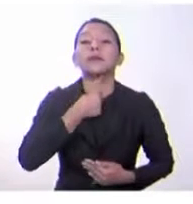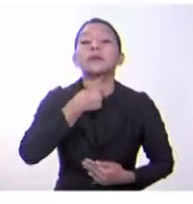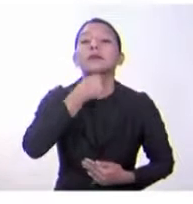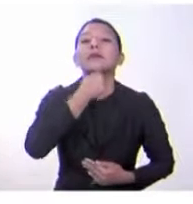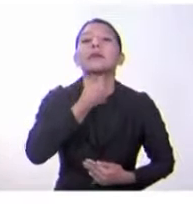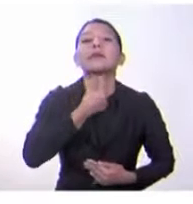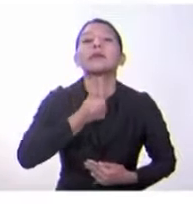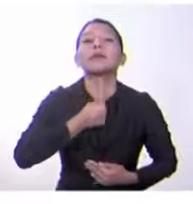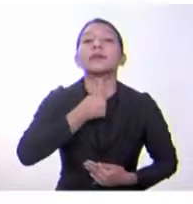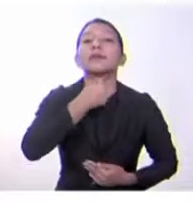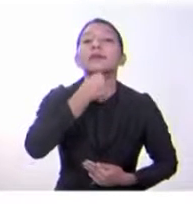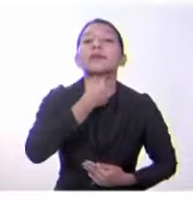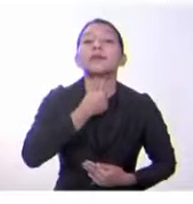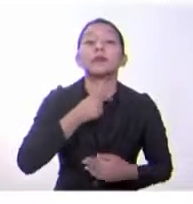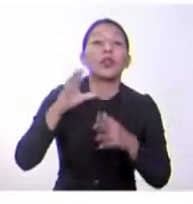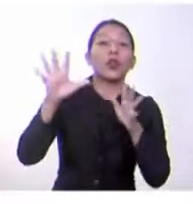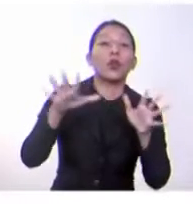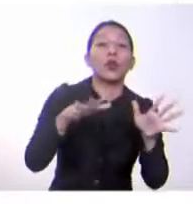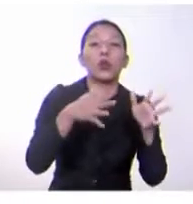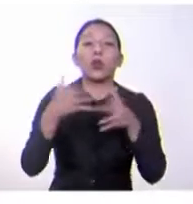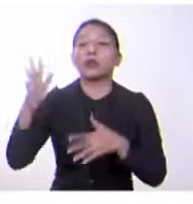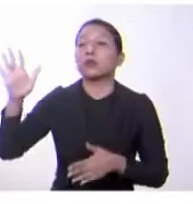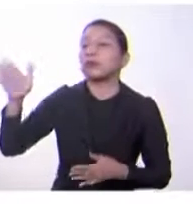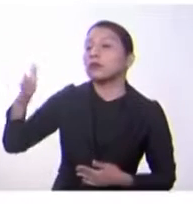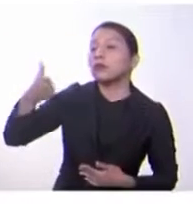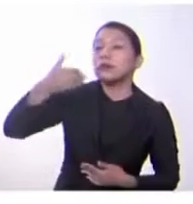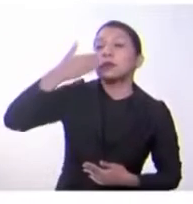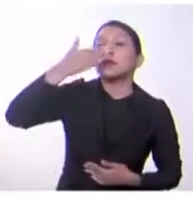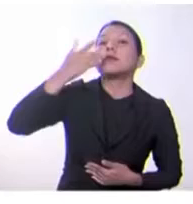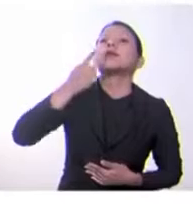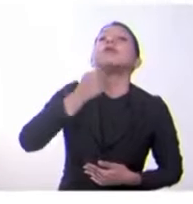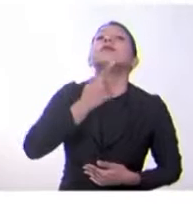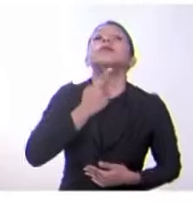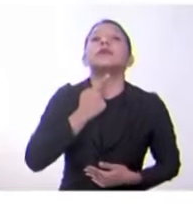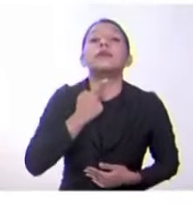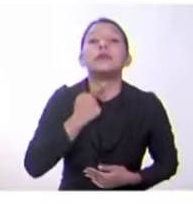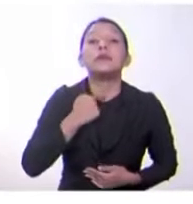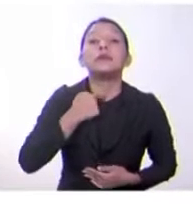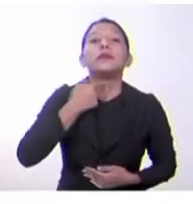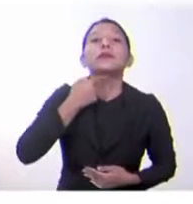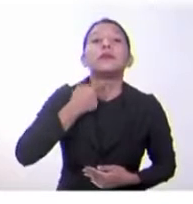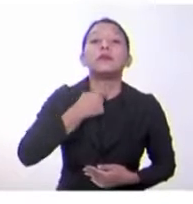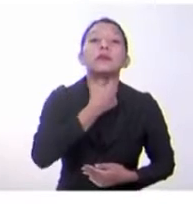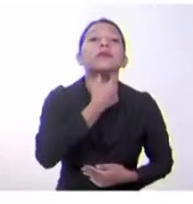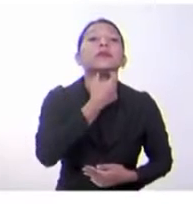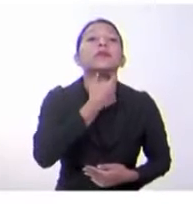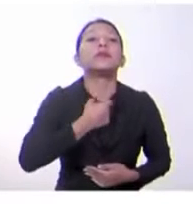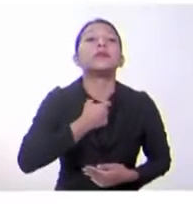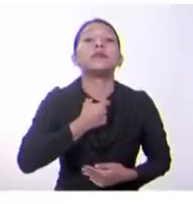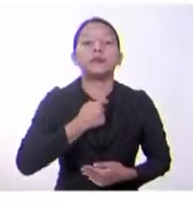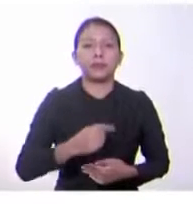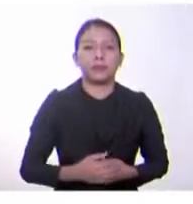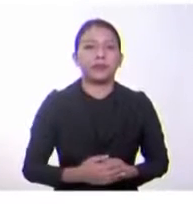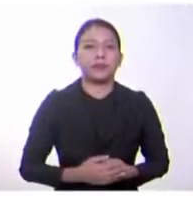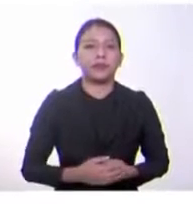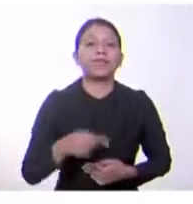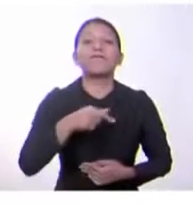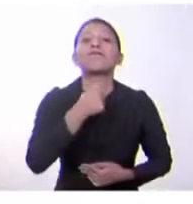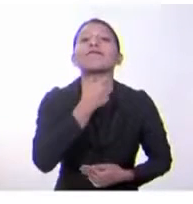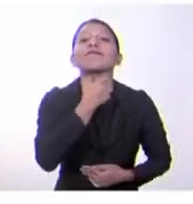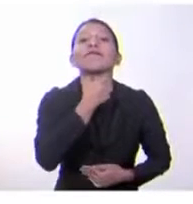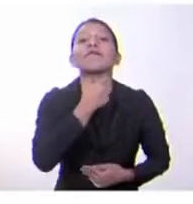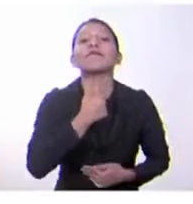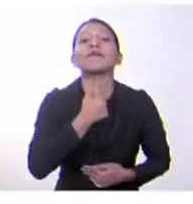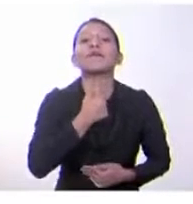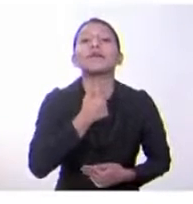aire después de ingresar a la cavidad nasal. La faringe también es el tubo por el cual